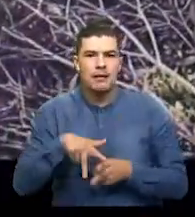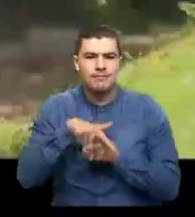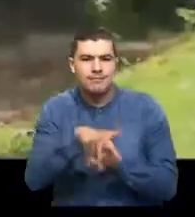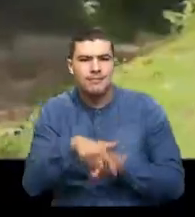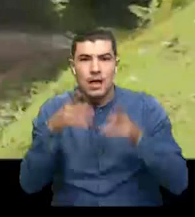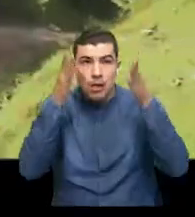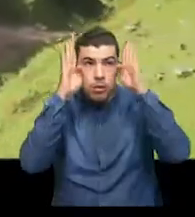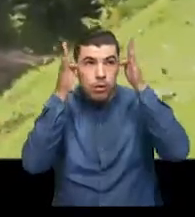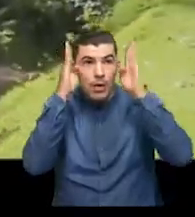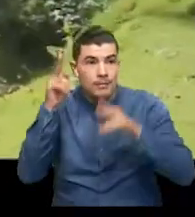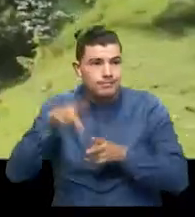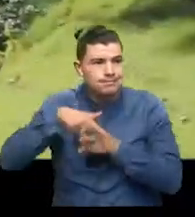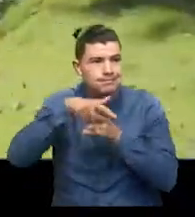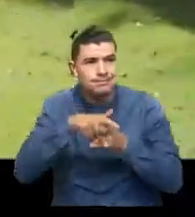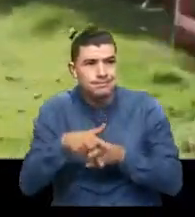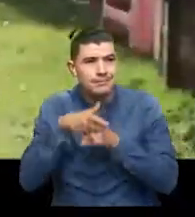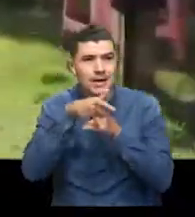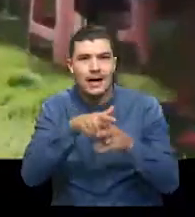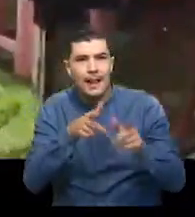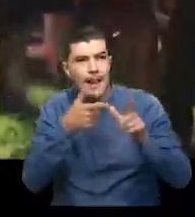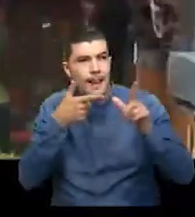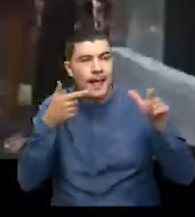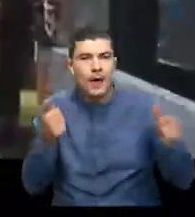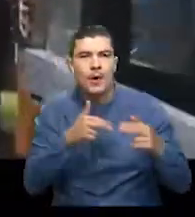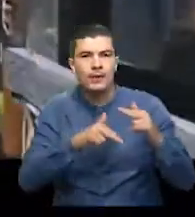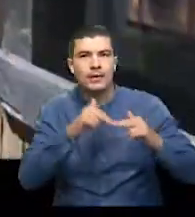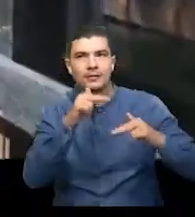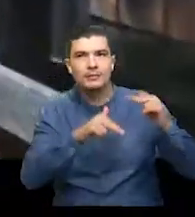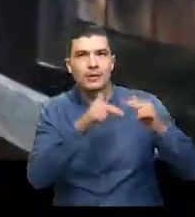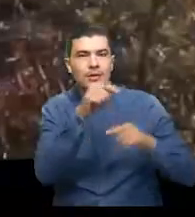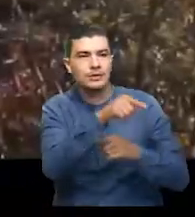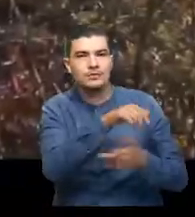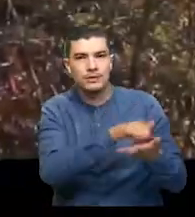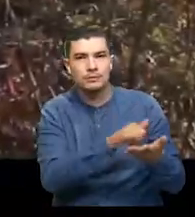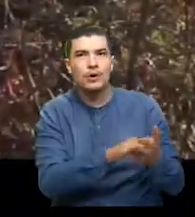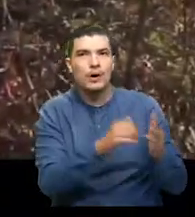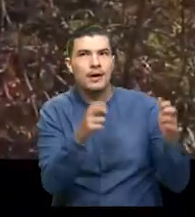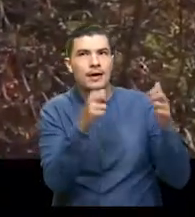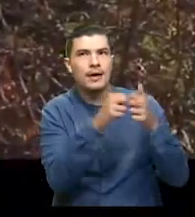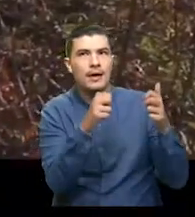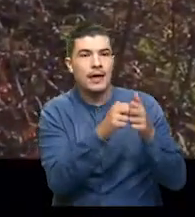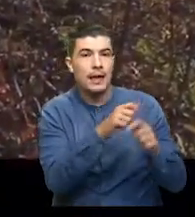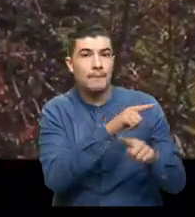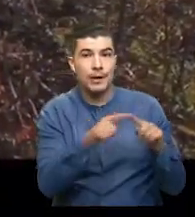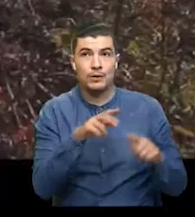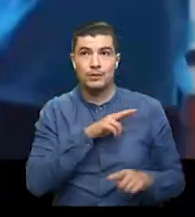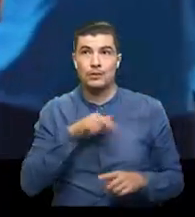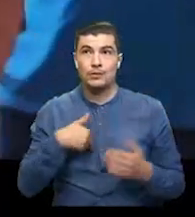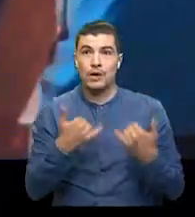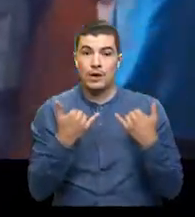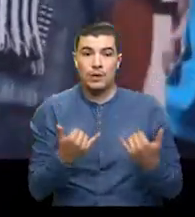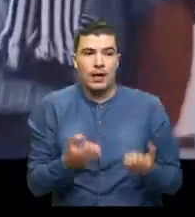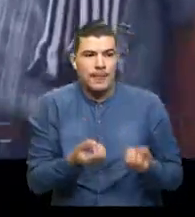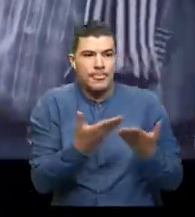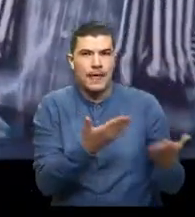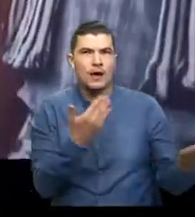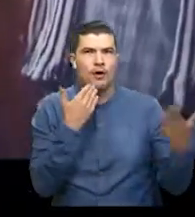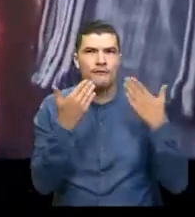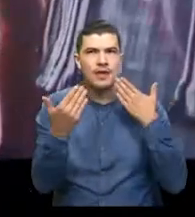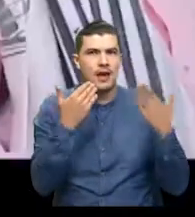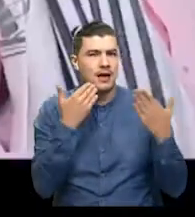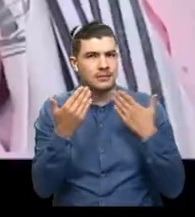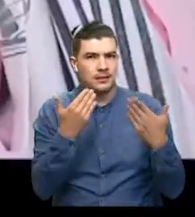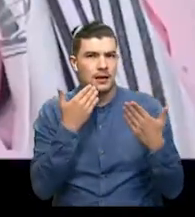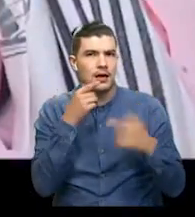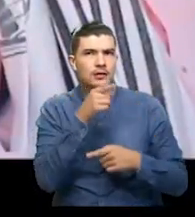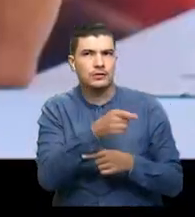llegando a las veredas más apartadas, a los sitios más inhóspitos, pero estamos generando esta confianza institucional y llegando